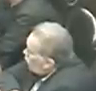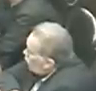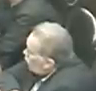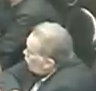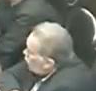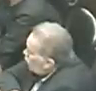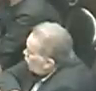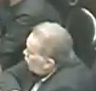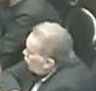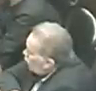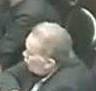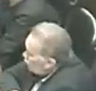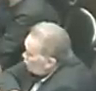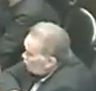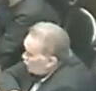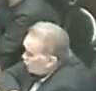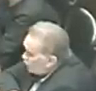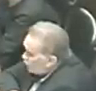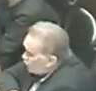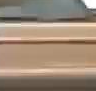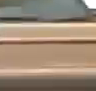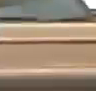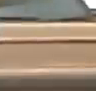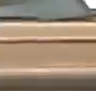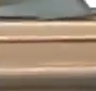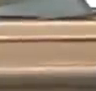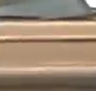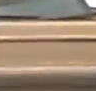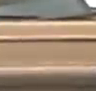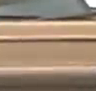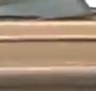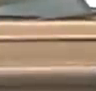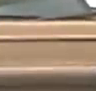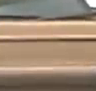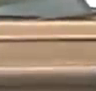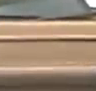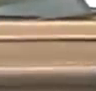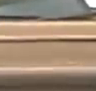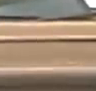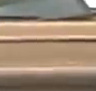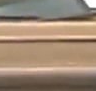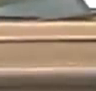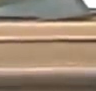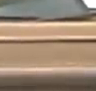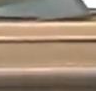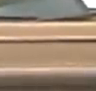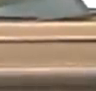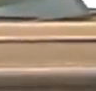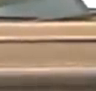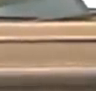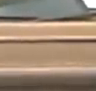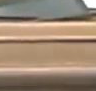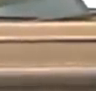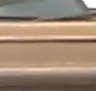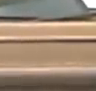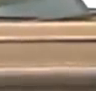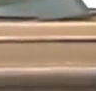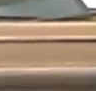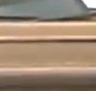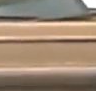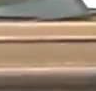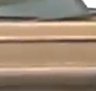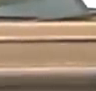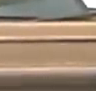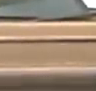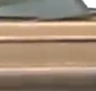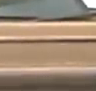Acuerdo en apoyo a la investigación y lucha contra la corrupción emprendida por el Gobierno de la República Bolivariana